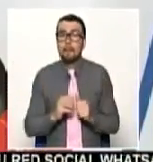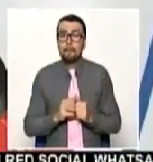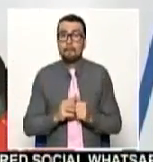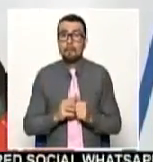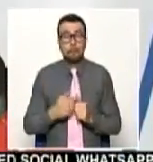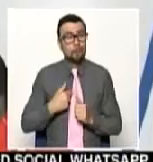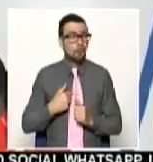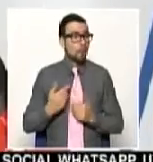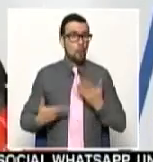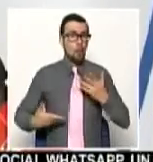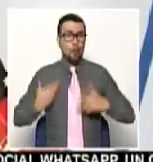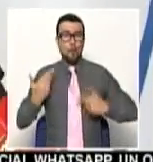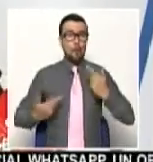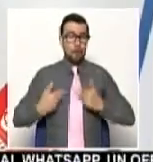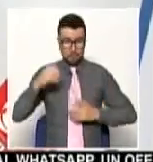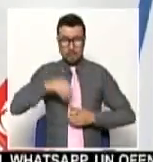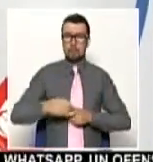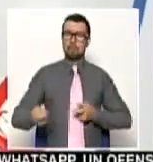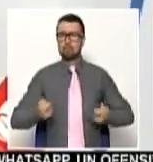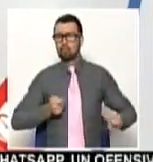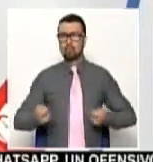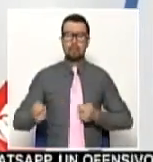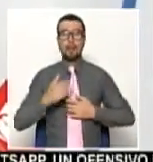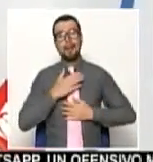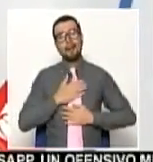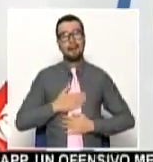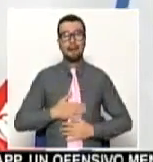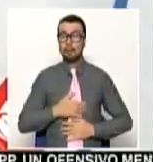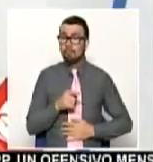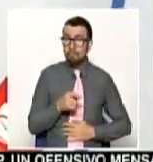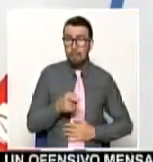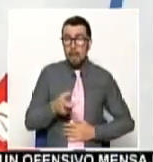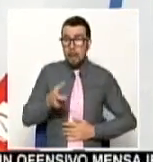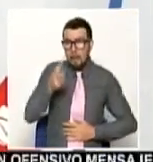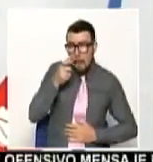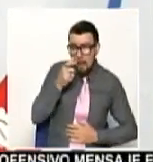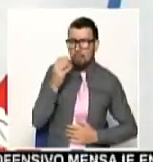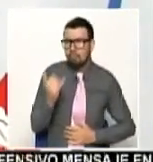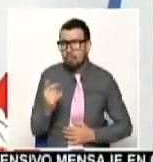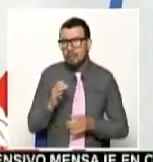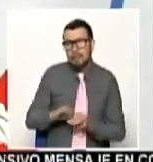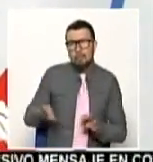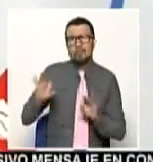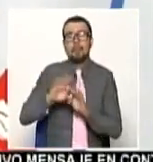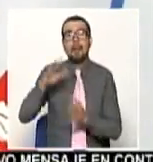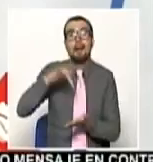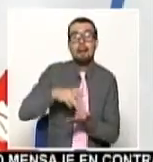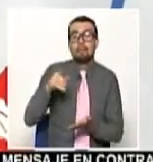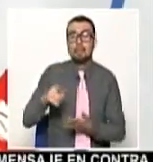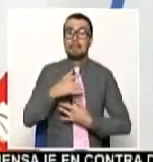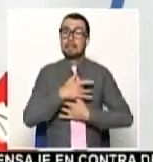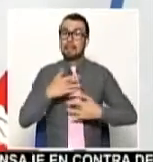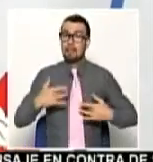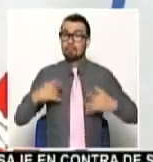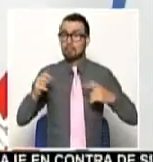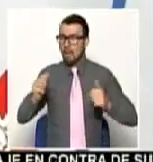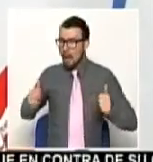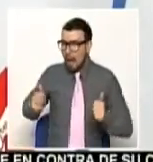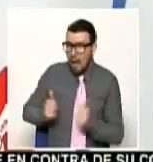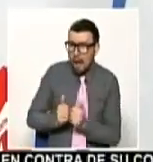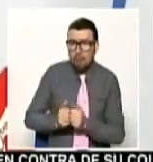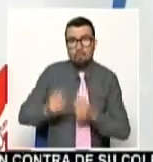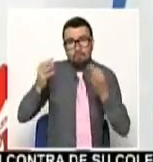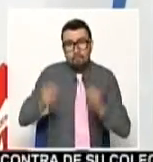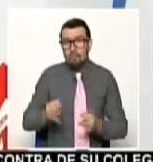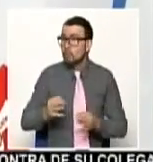deja muy satisfecha en lo que llevo de gestión es el tema del seguimiento importante que hemos hecho en materia de salud y el acompañamiento directo a todos los